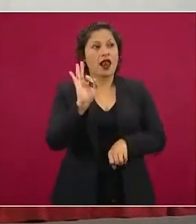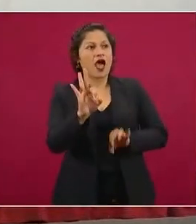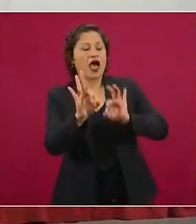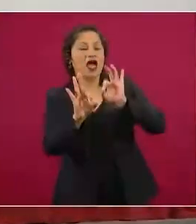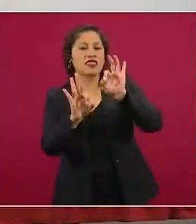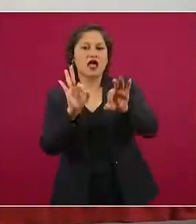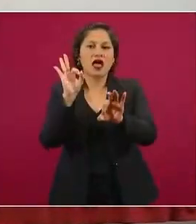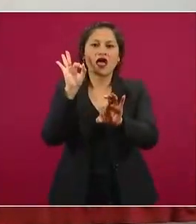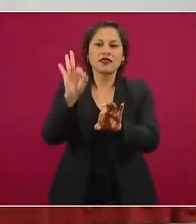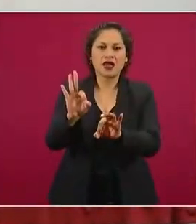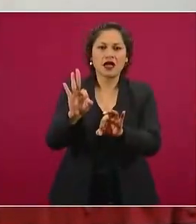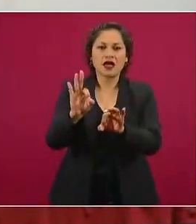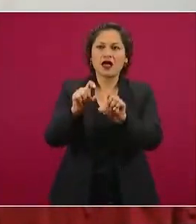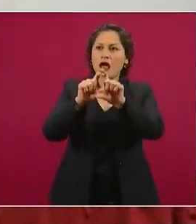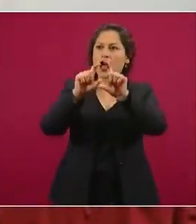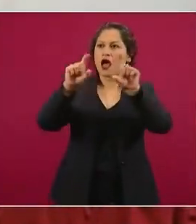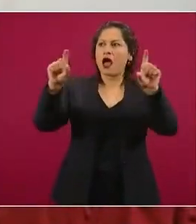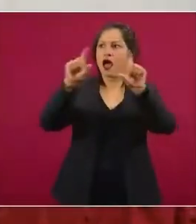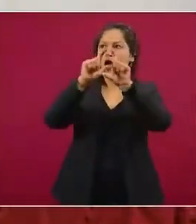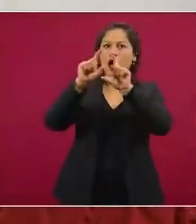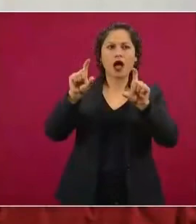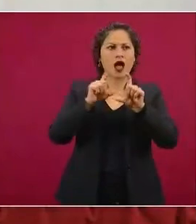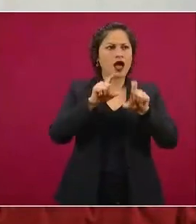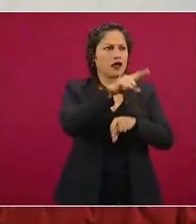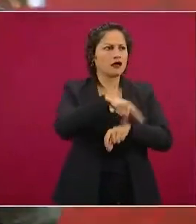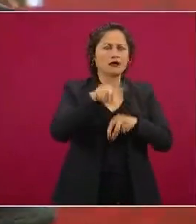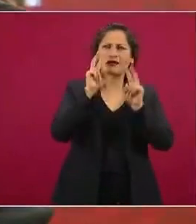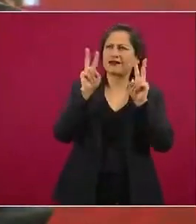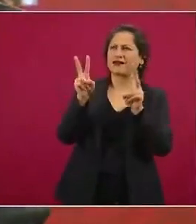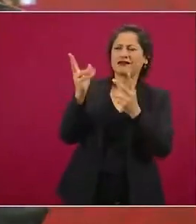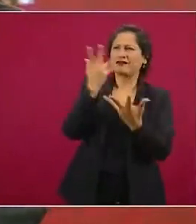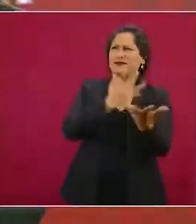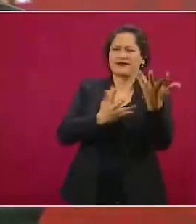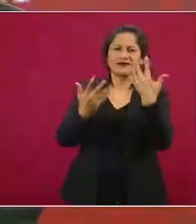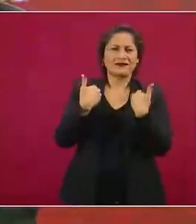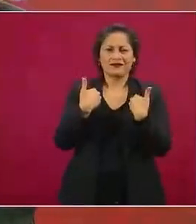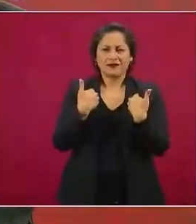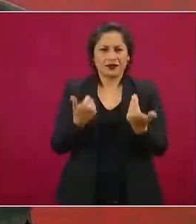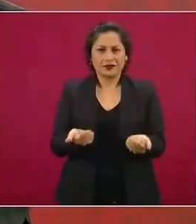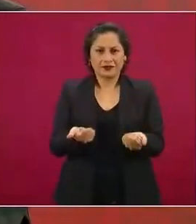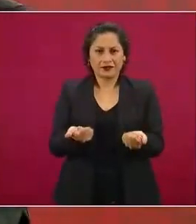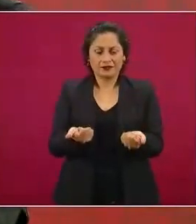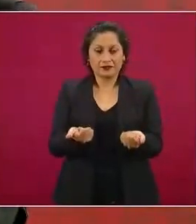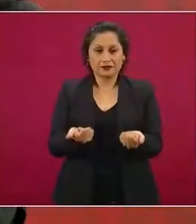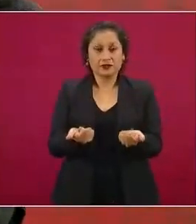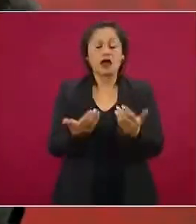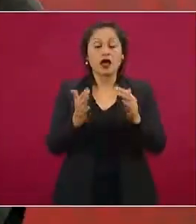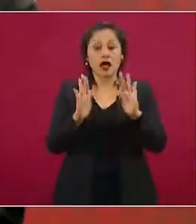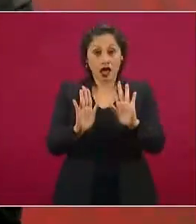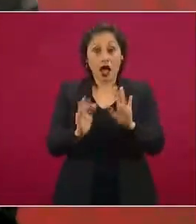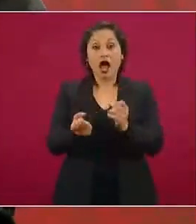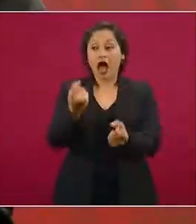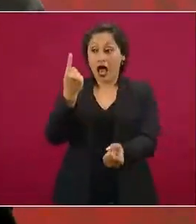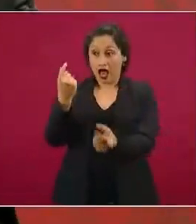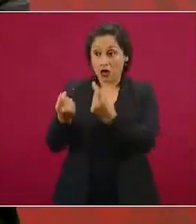tanta propaganda en contra. Hay hasta legisladores nuestros